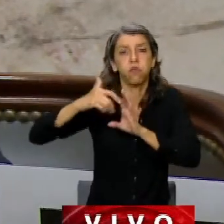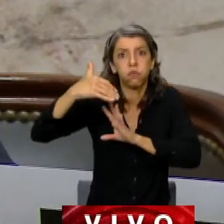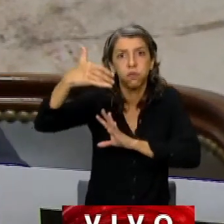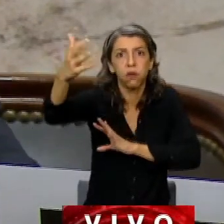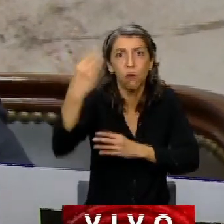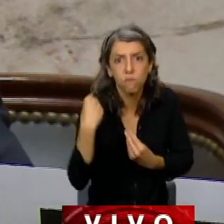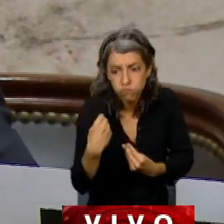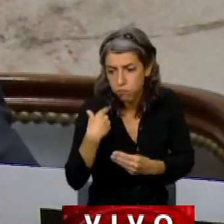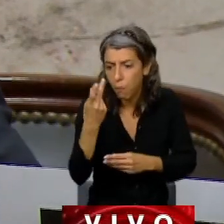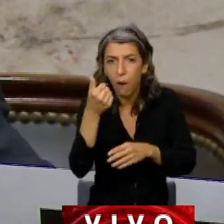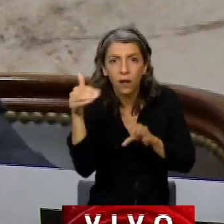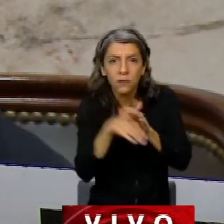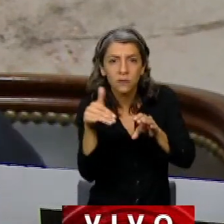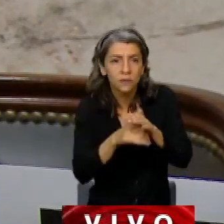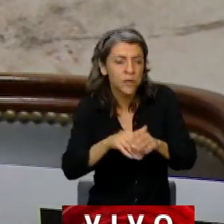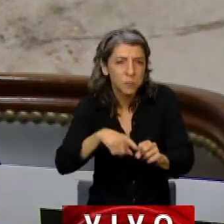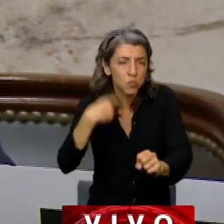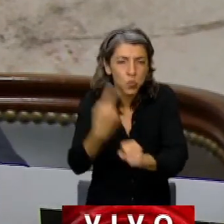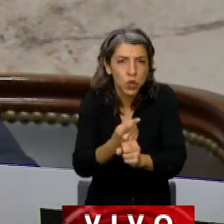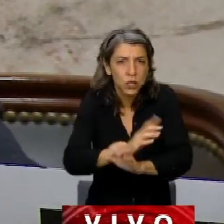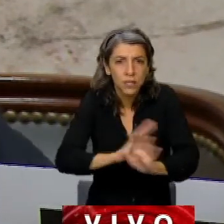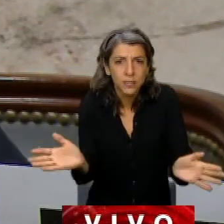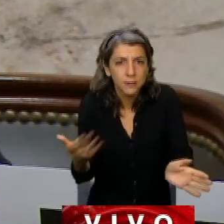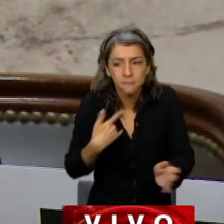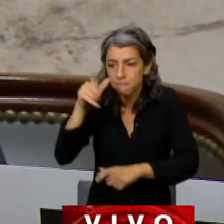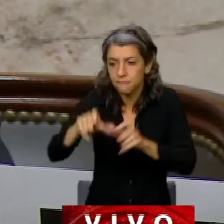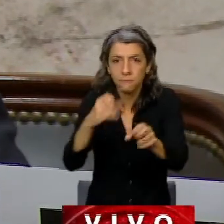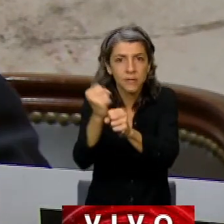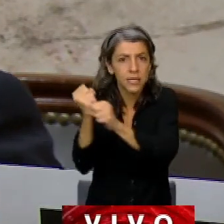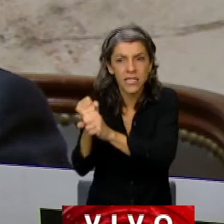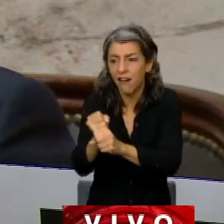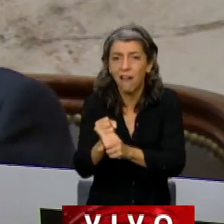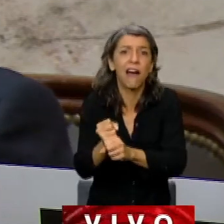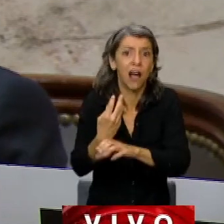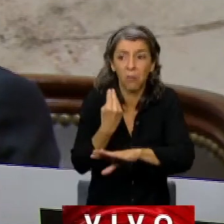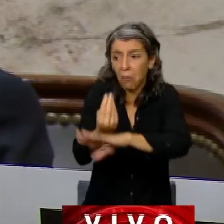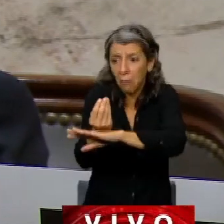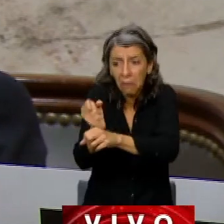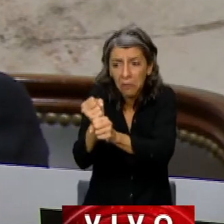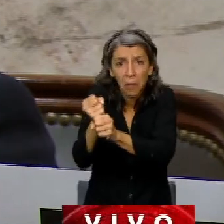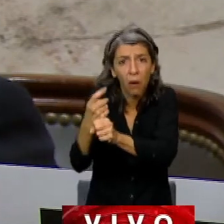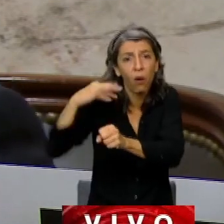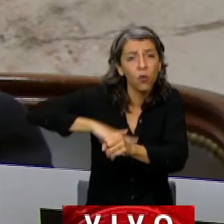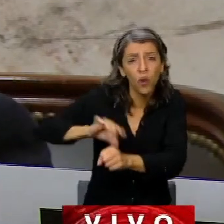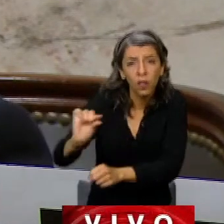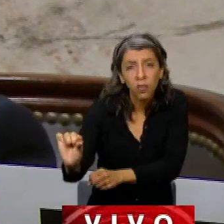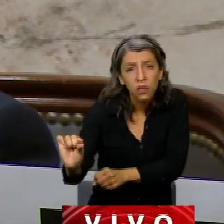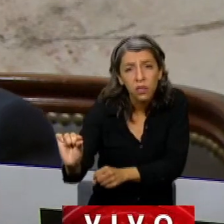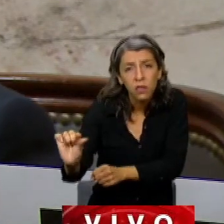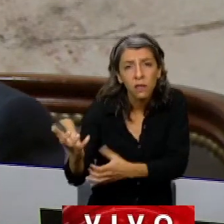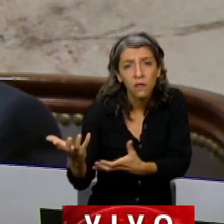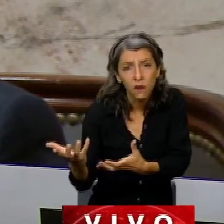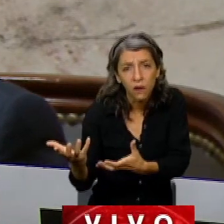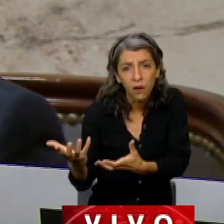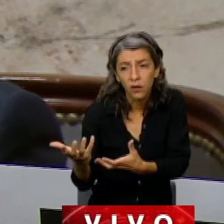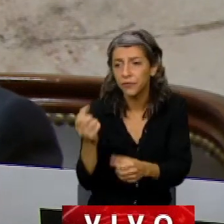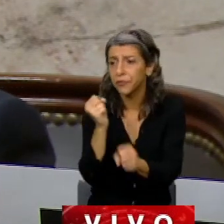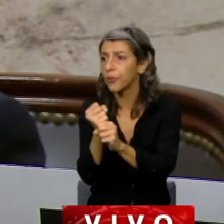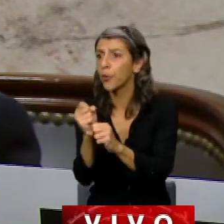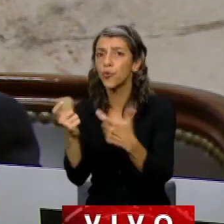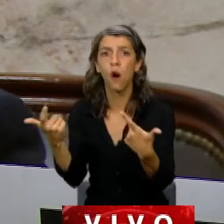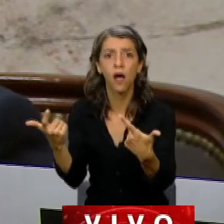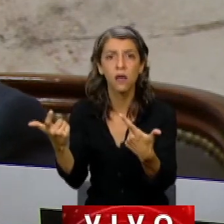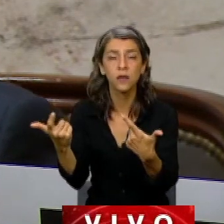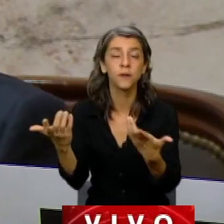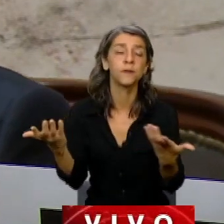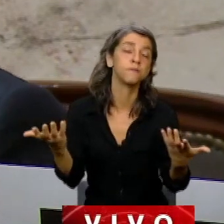afecta nuevamente a los trabajadores con pocos empleos y de baja remuneración. ¿Y la última alternativa cuál es?